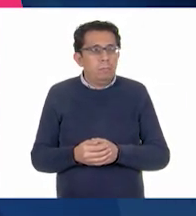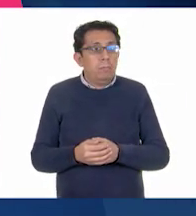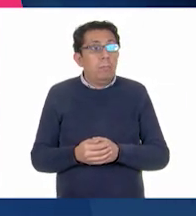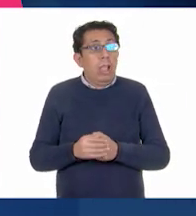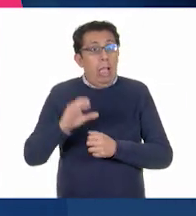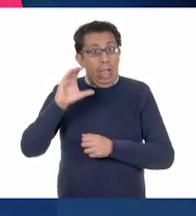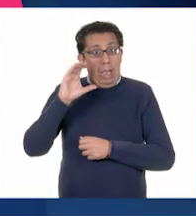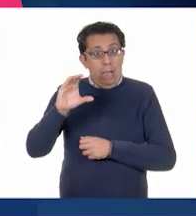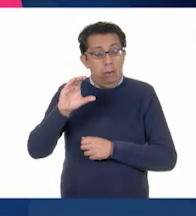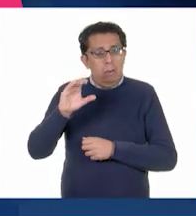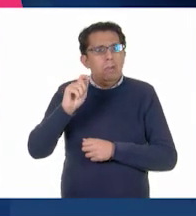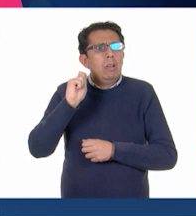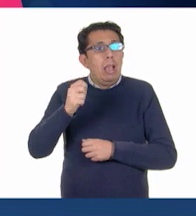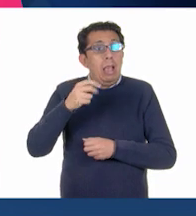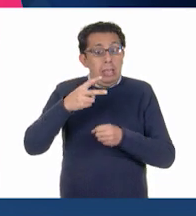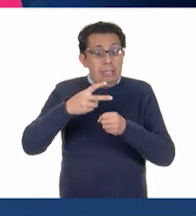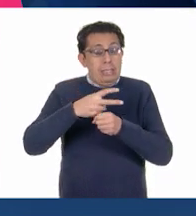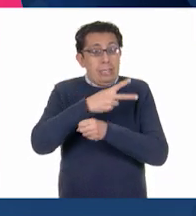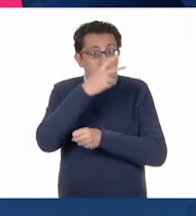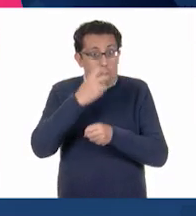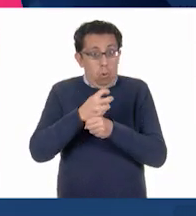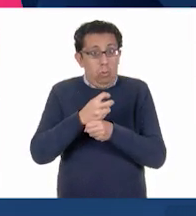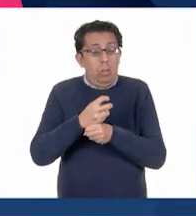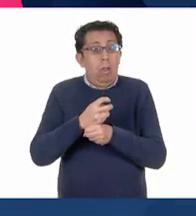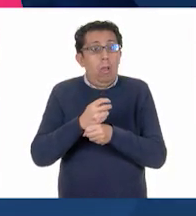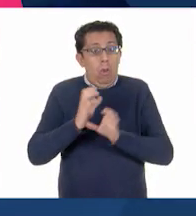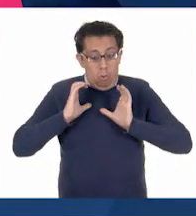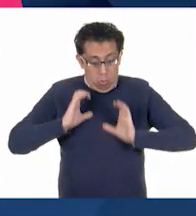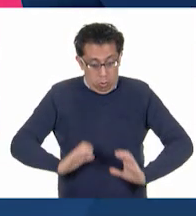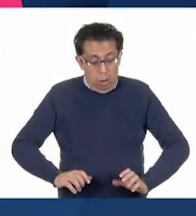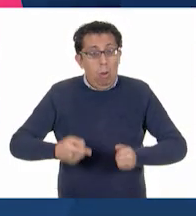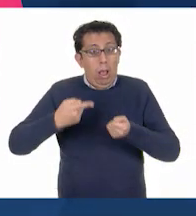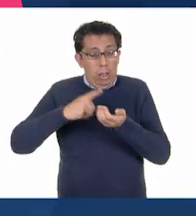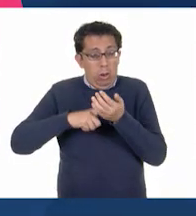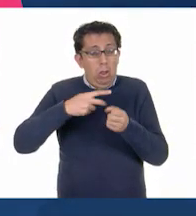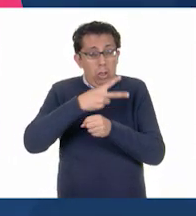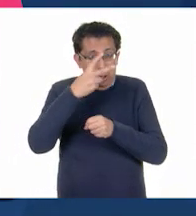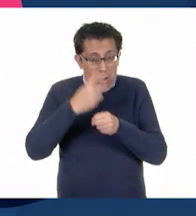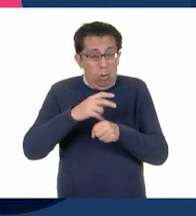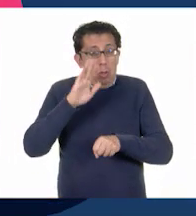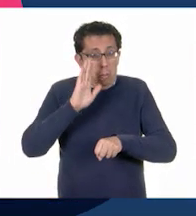El carbono es el segundo elemento más abundante en el cuerpo humano después del oxígeno.